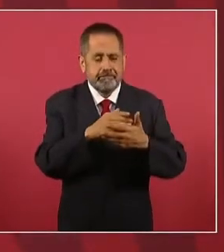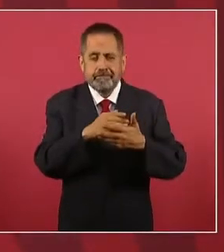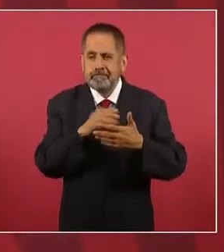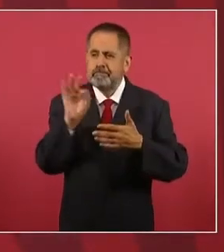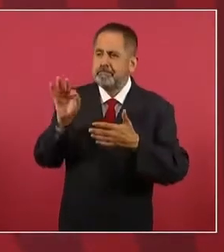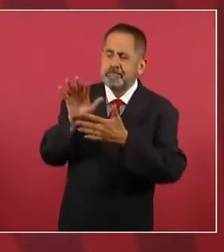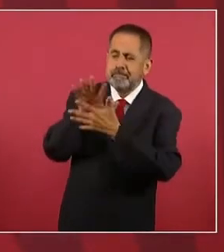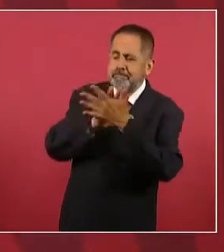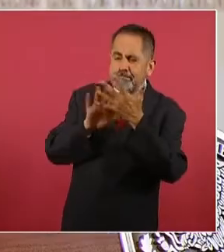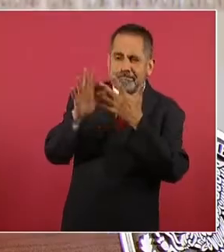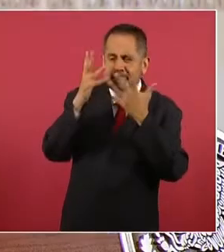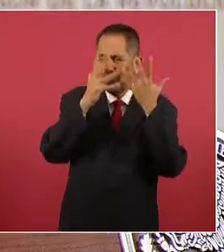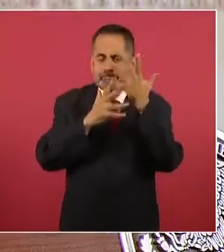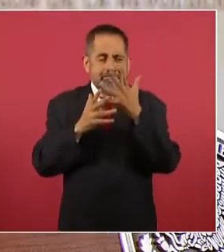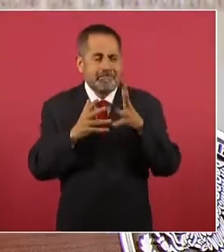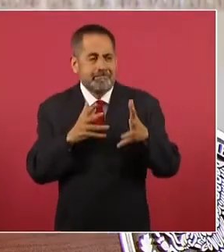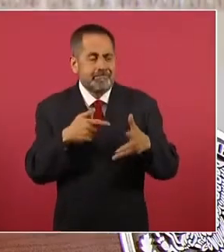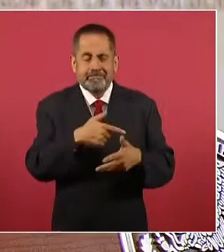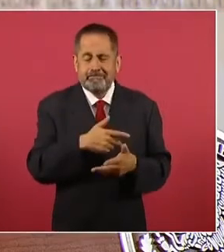confusiones,